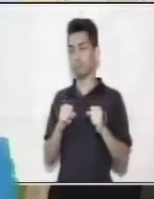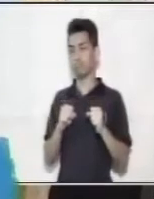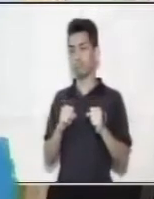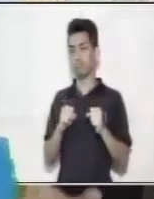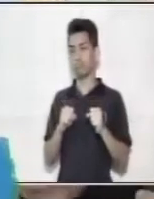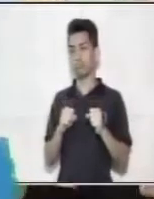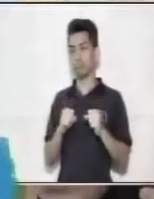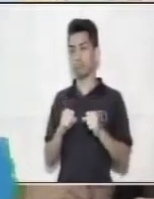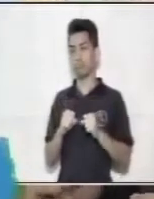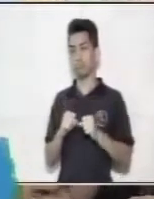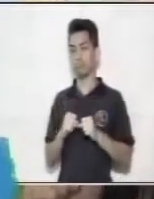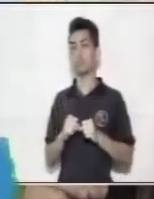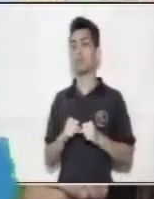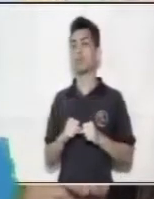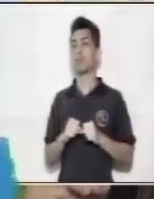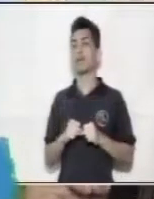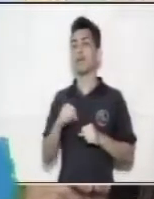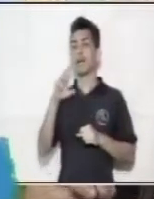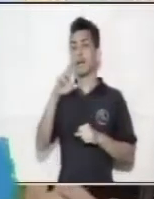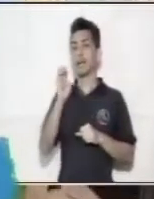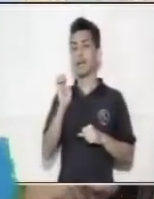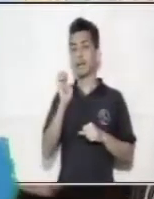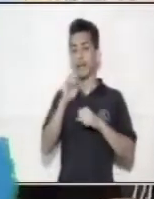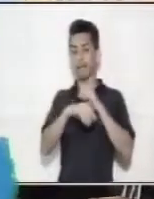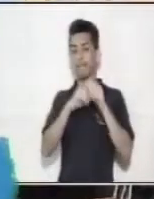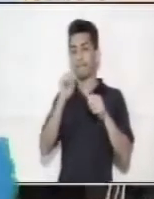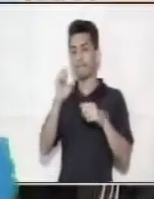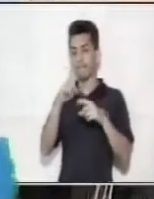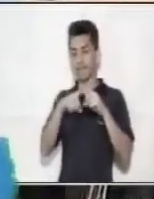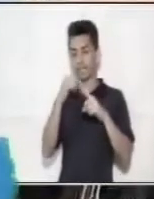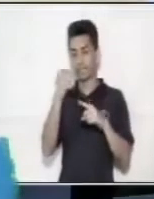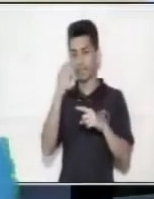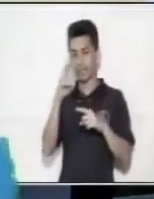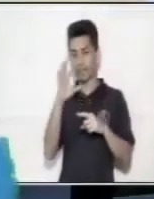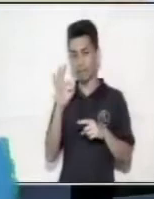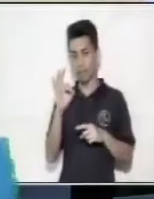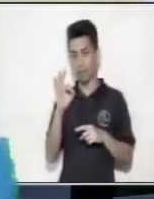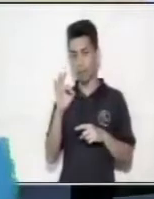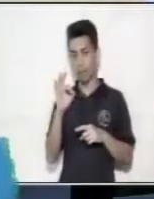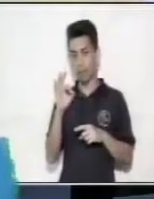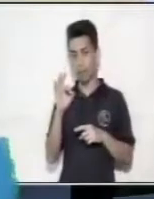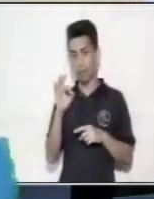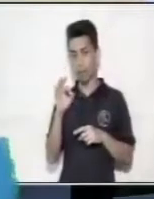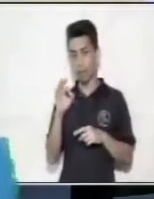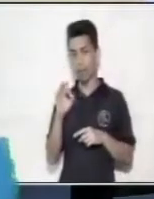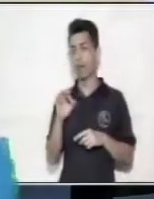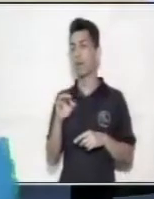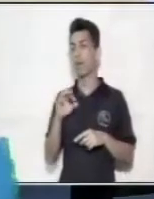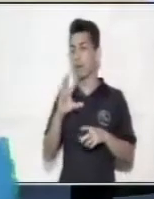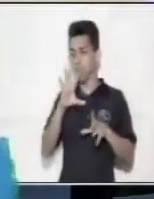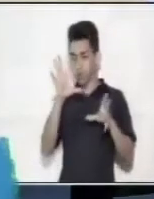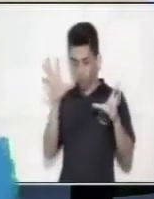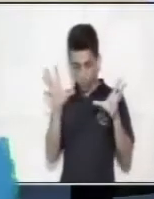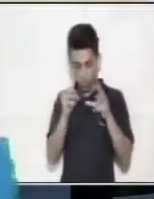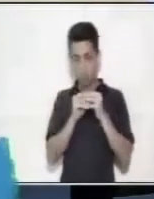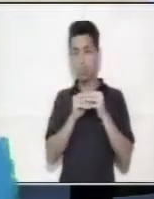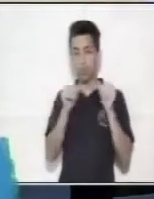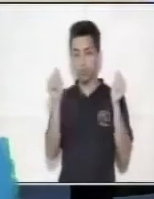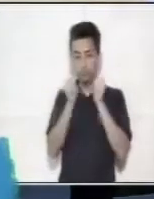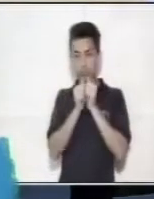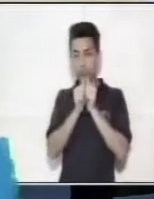Repito, el pronombre reflexivo va de la mano con un verbo reflexivo y